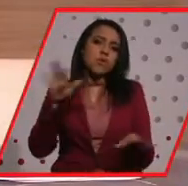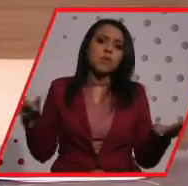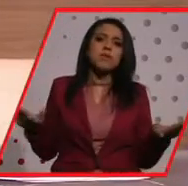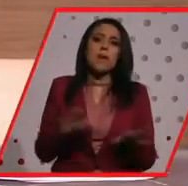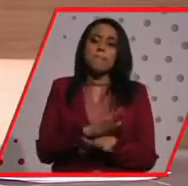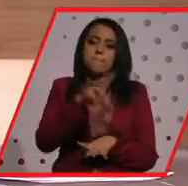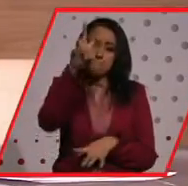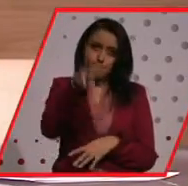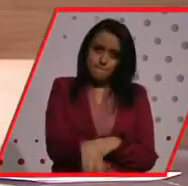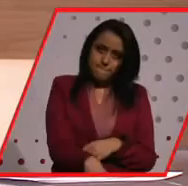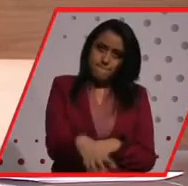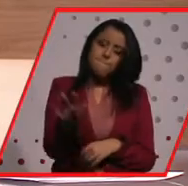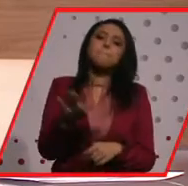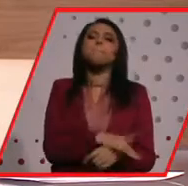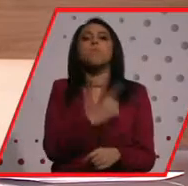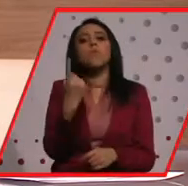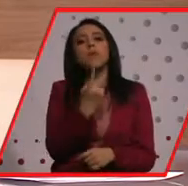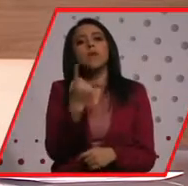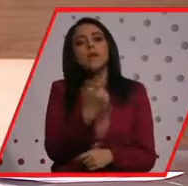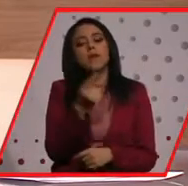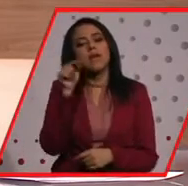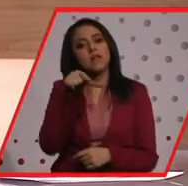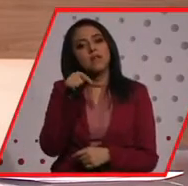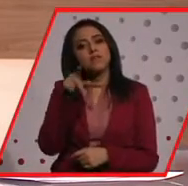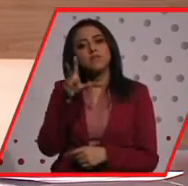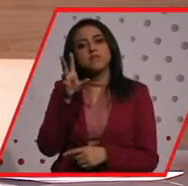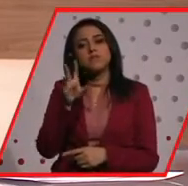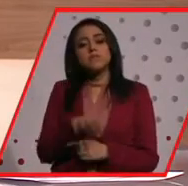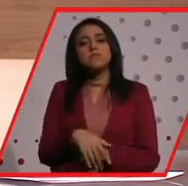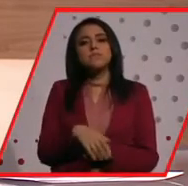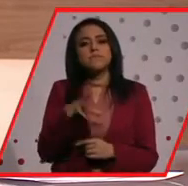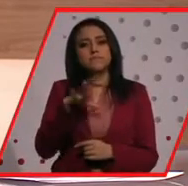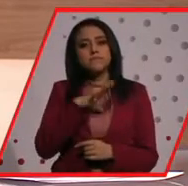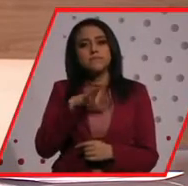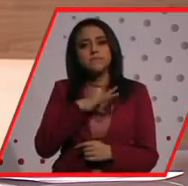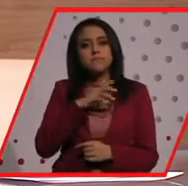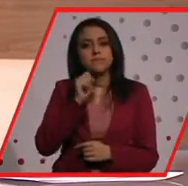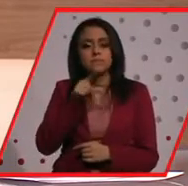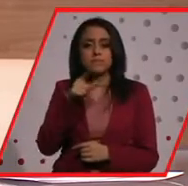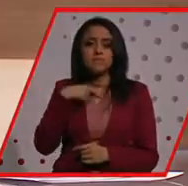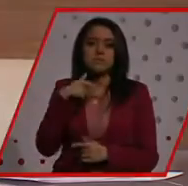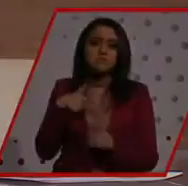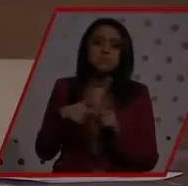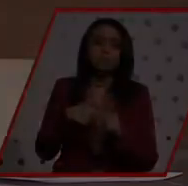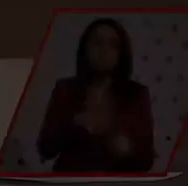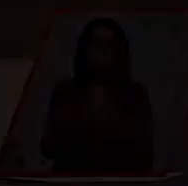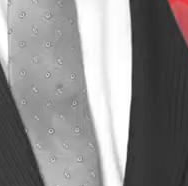porque curioso y detalle ahí, ustedes, muchas detonaron esta situación.